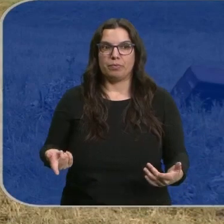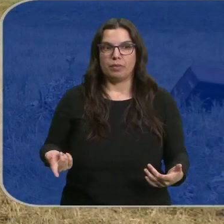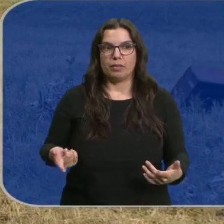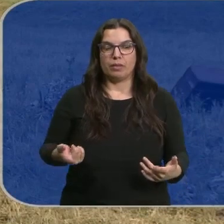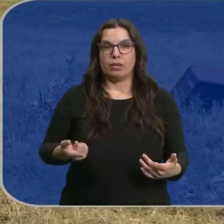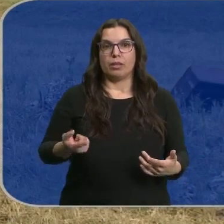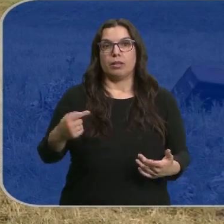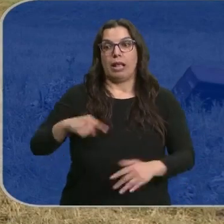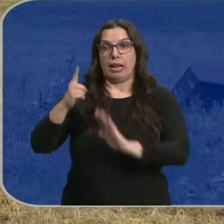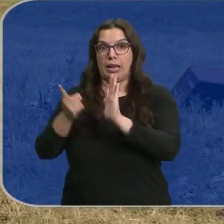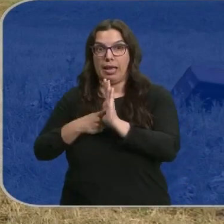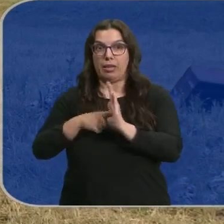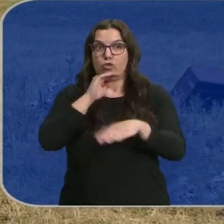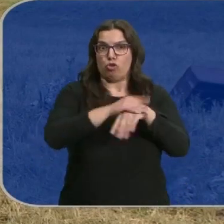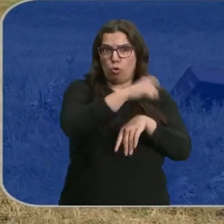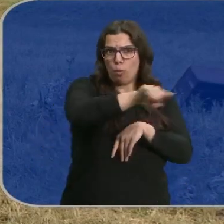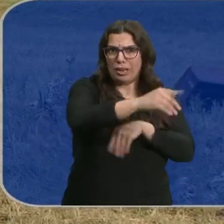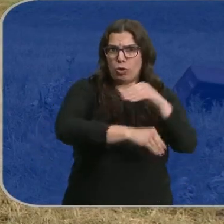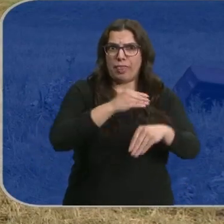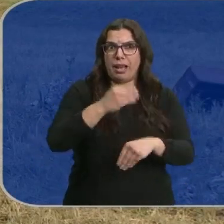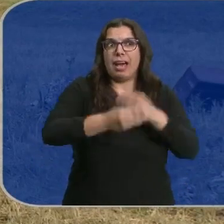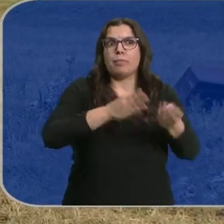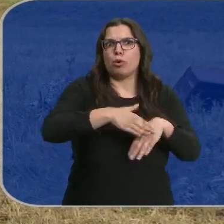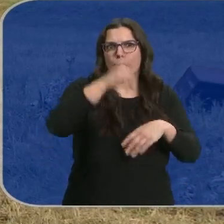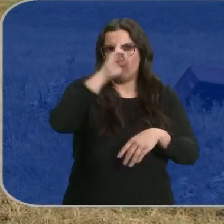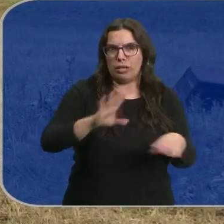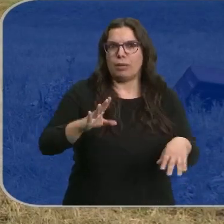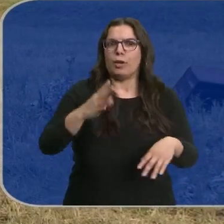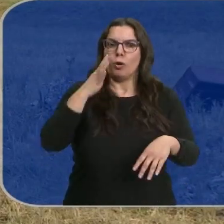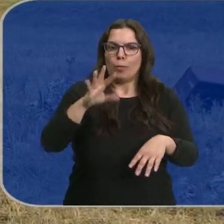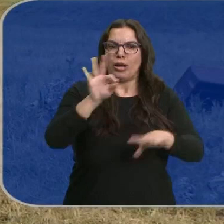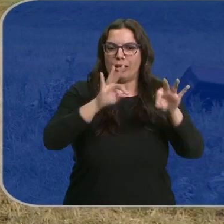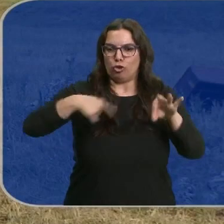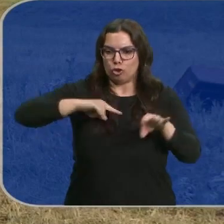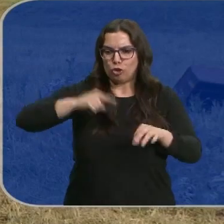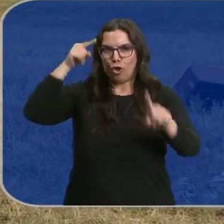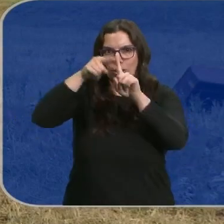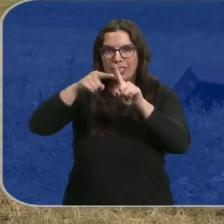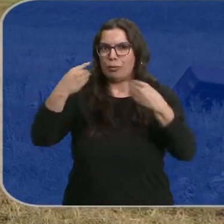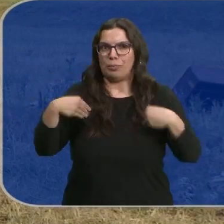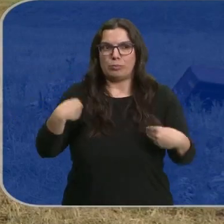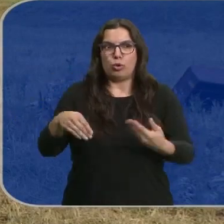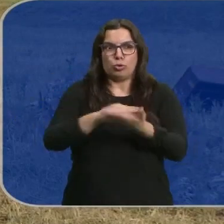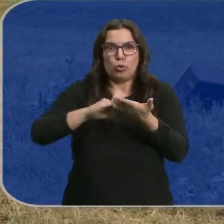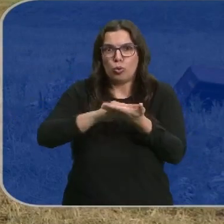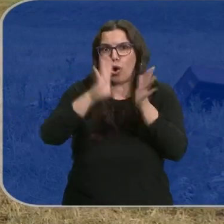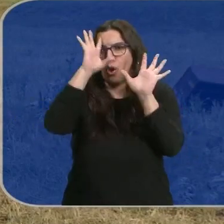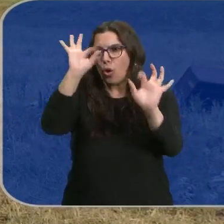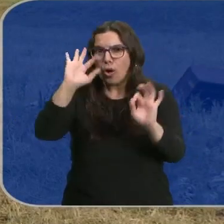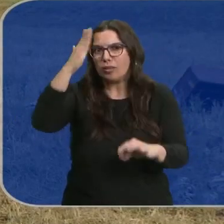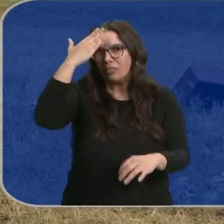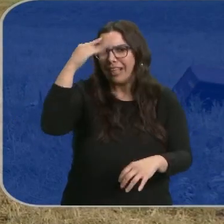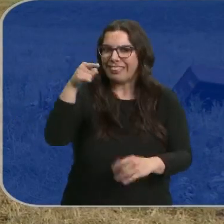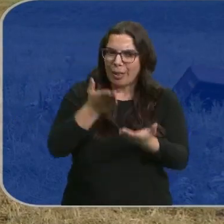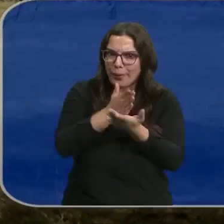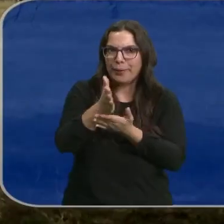que no cumple con la ley, que no sé por qué se ha hecho, y vamos a quedarnos con lo que de verdad buscamos los ganaderos. O sea, es una solución que yo creo que es